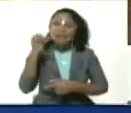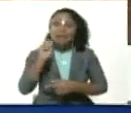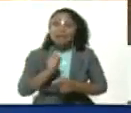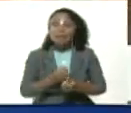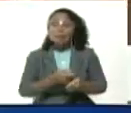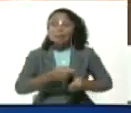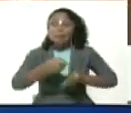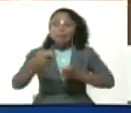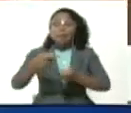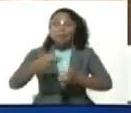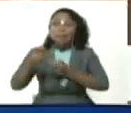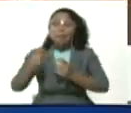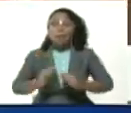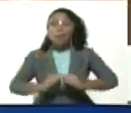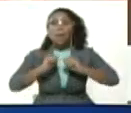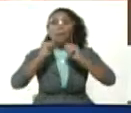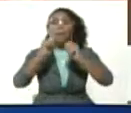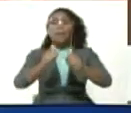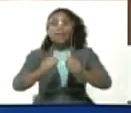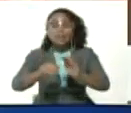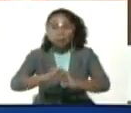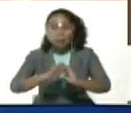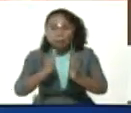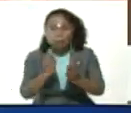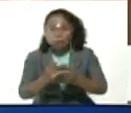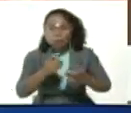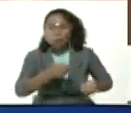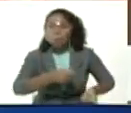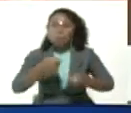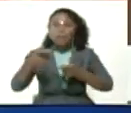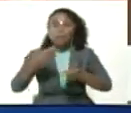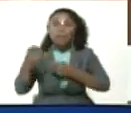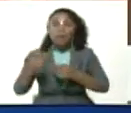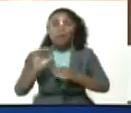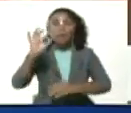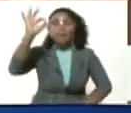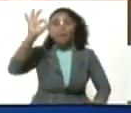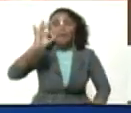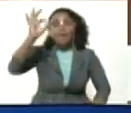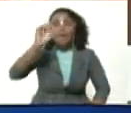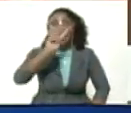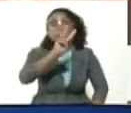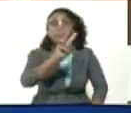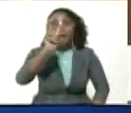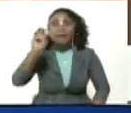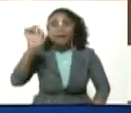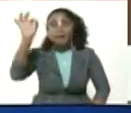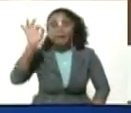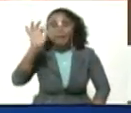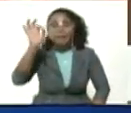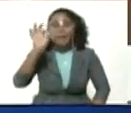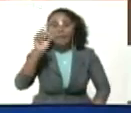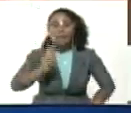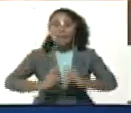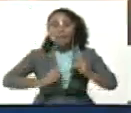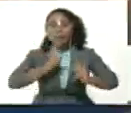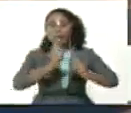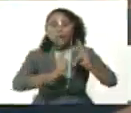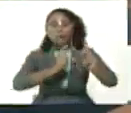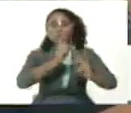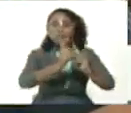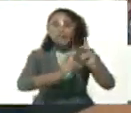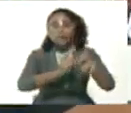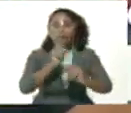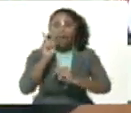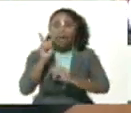exporten, comiencen a exportar al mundo un porcentaje, el 20% de su producción. Y